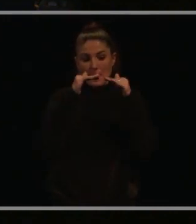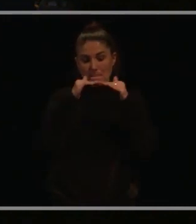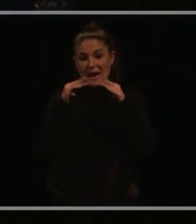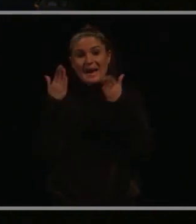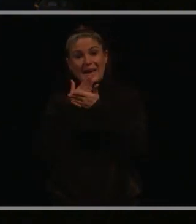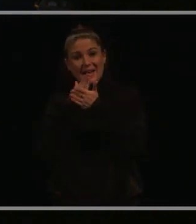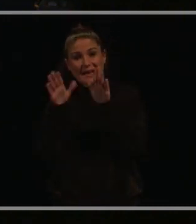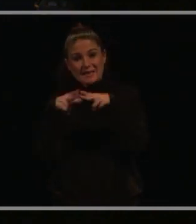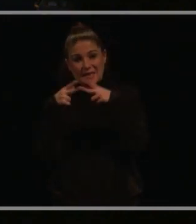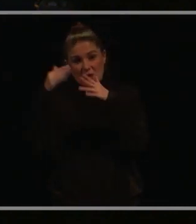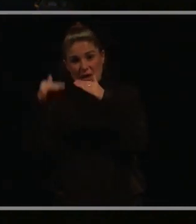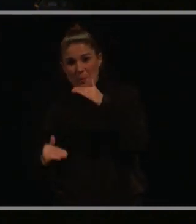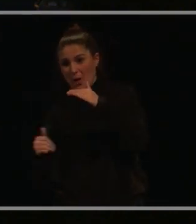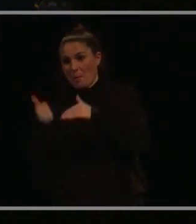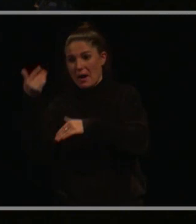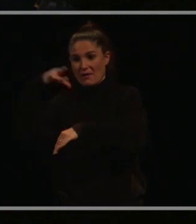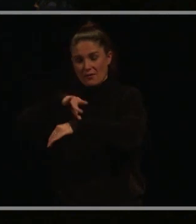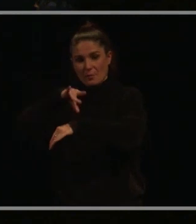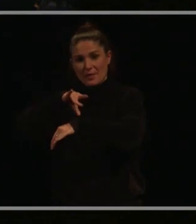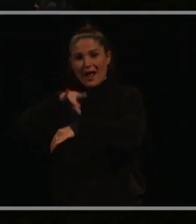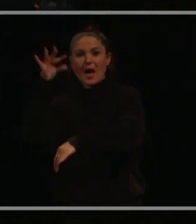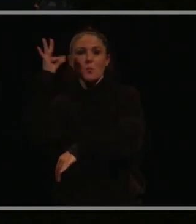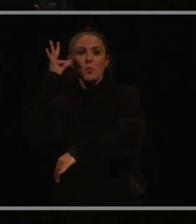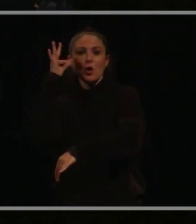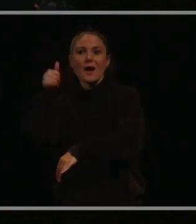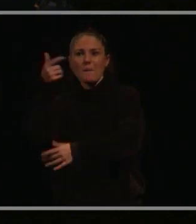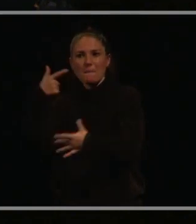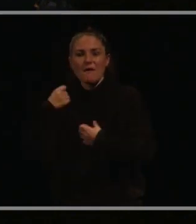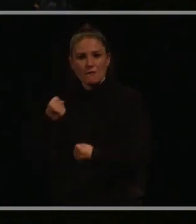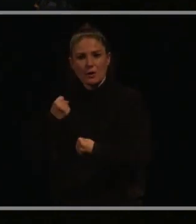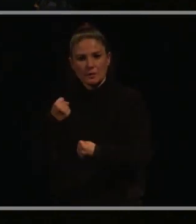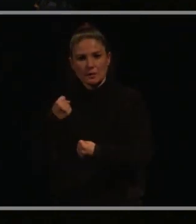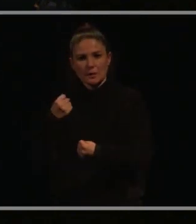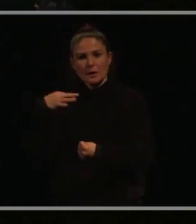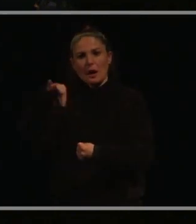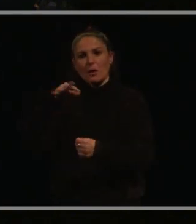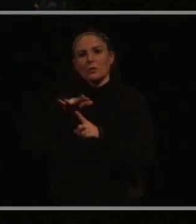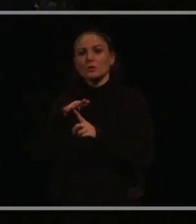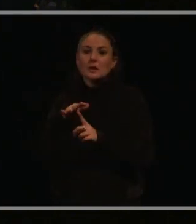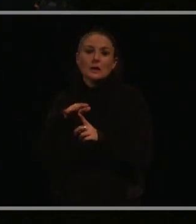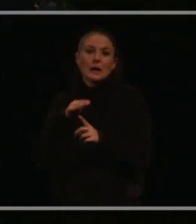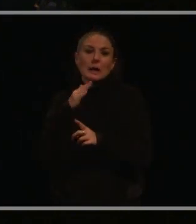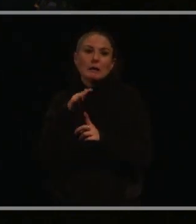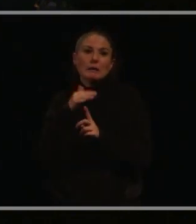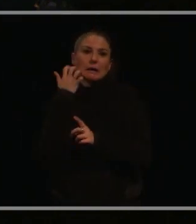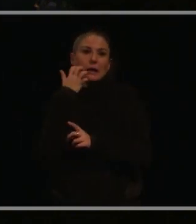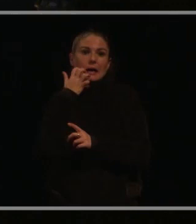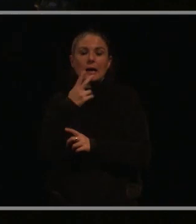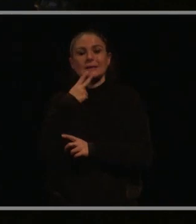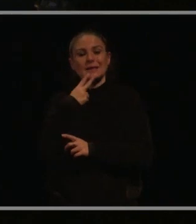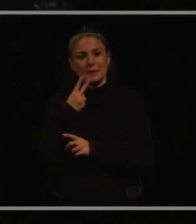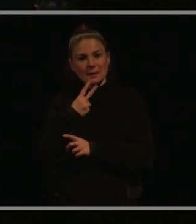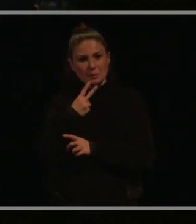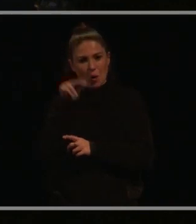social, mayor prevalencia de enfermedad, en las mujeres es más fuerte. La única excepción es el tabaquismo. La prevalencia en los varones